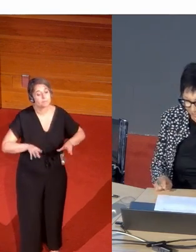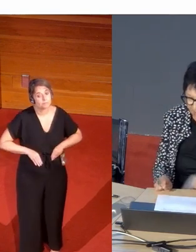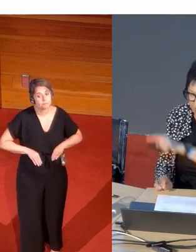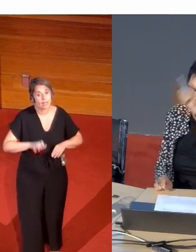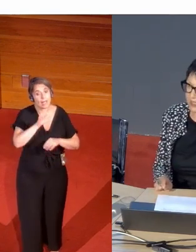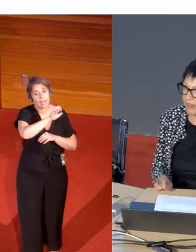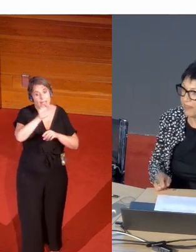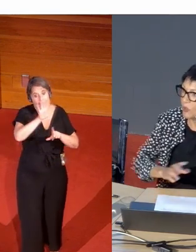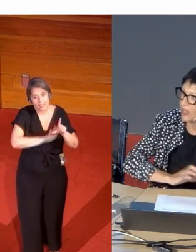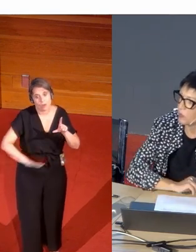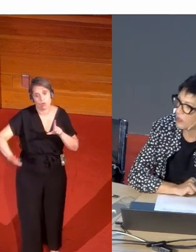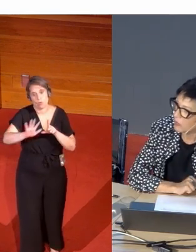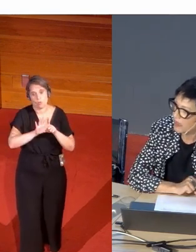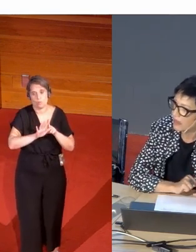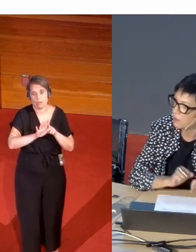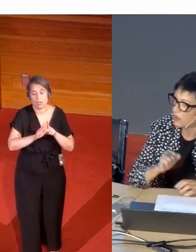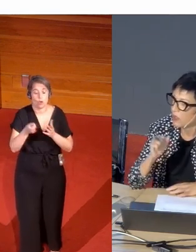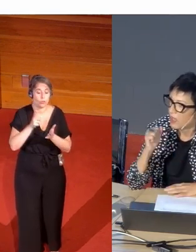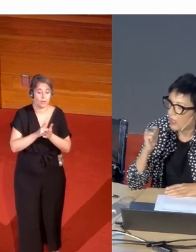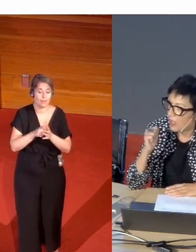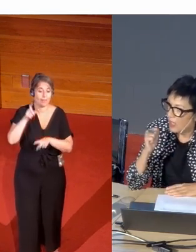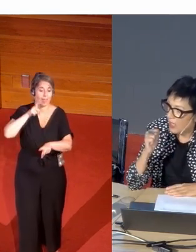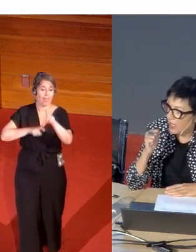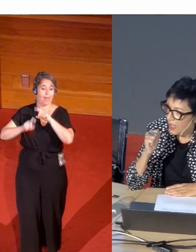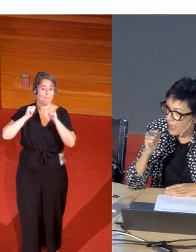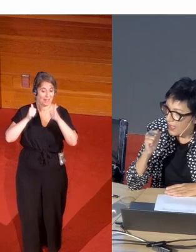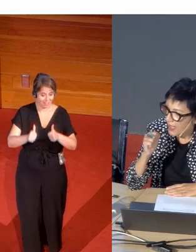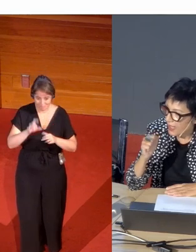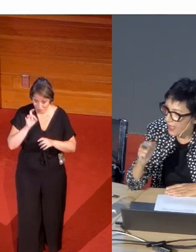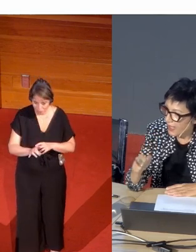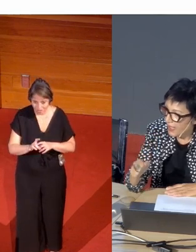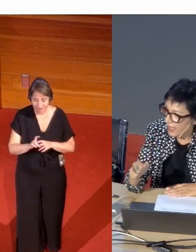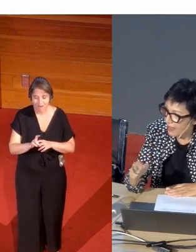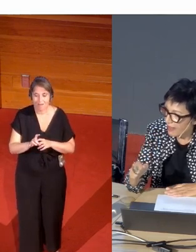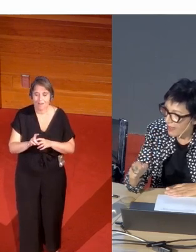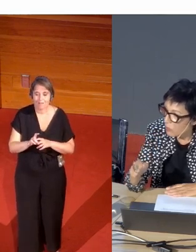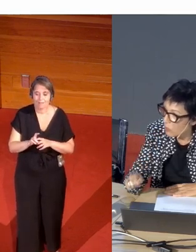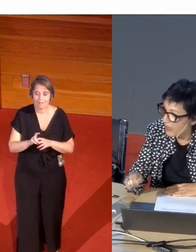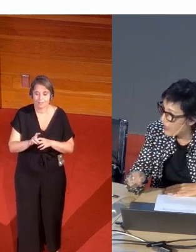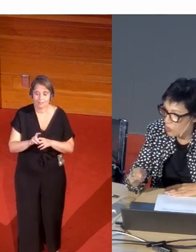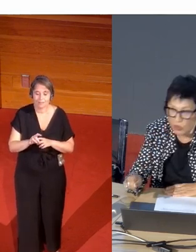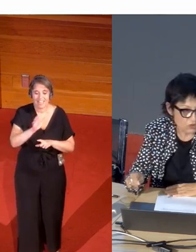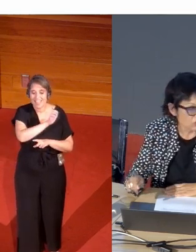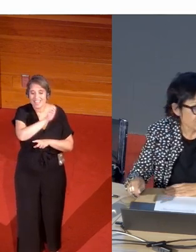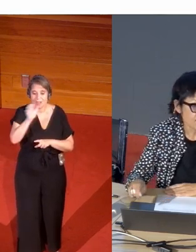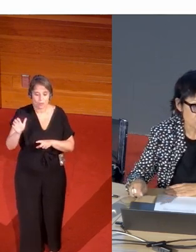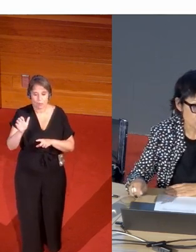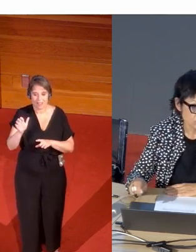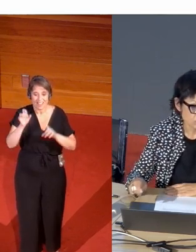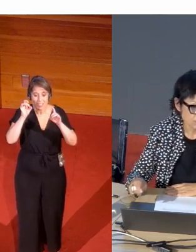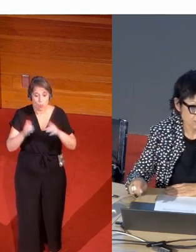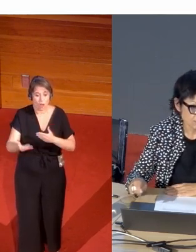y cierro así en plan circular volviendo al principio eh que Europa ya no somos lo